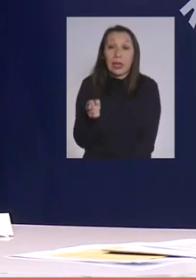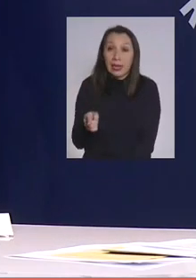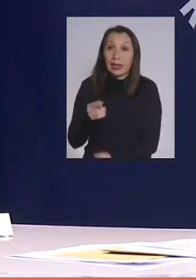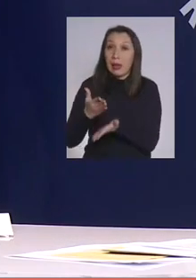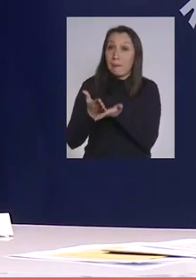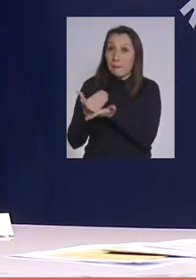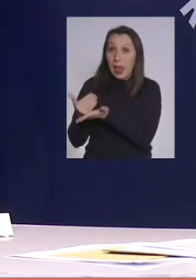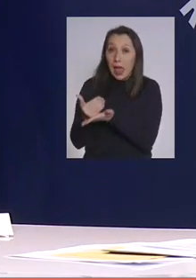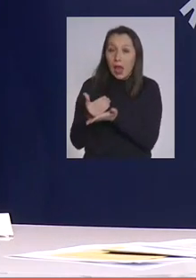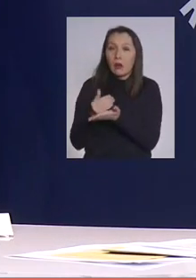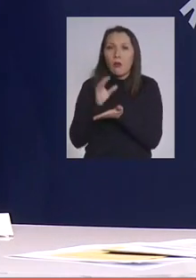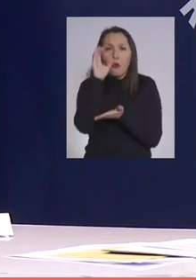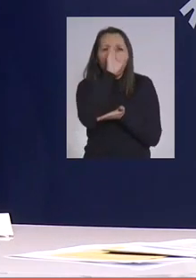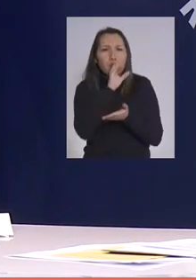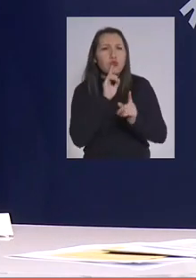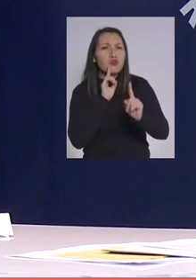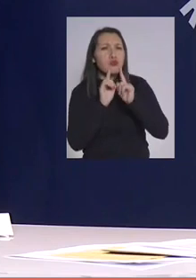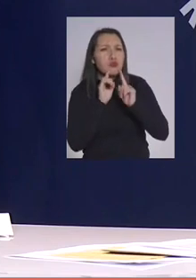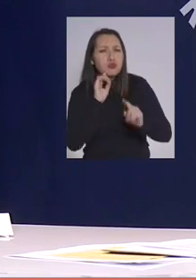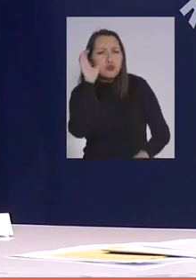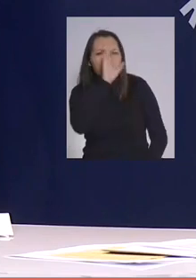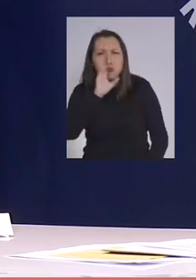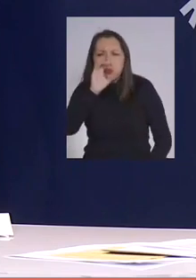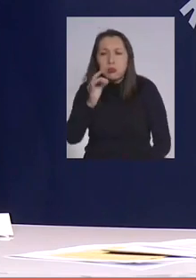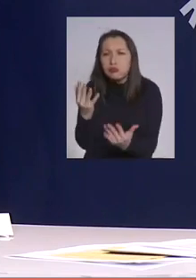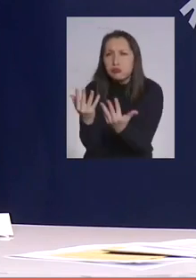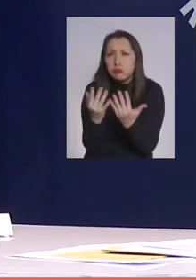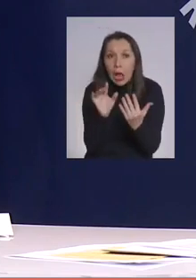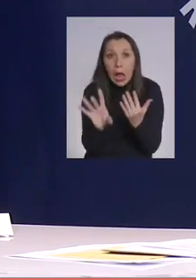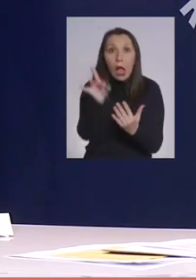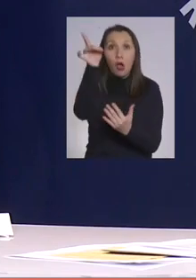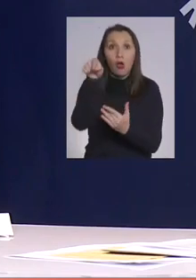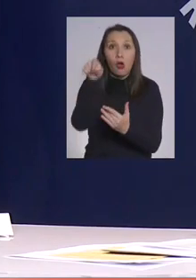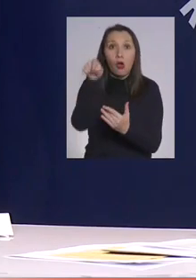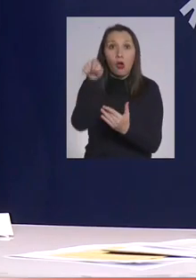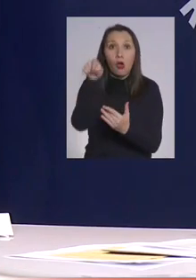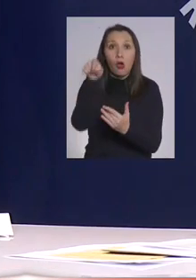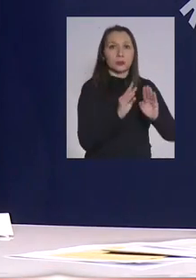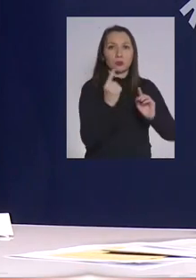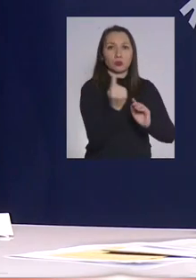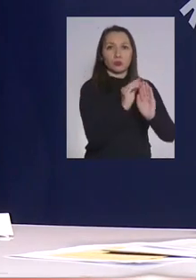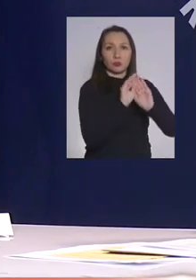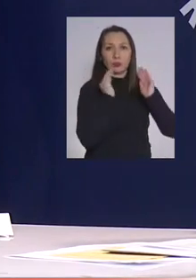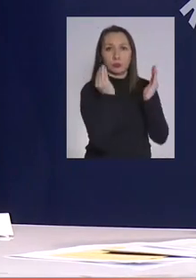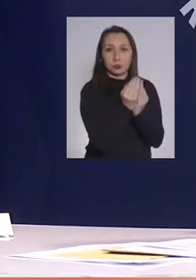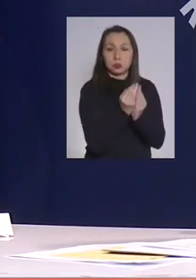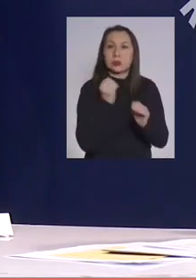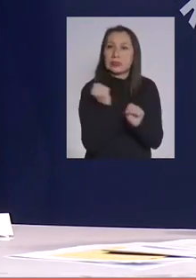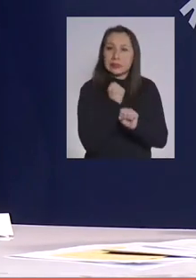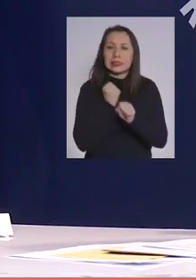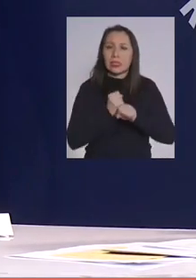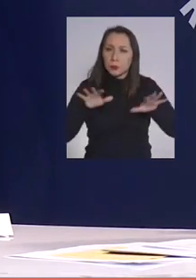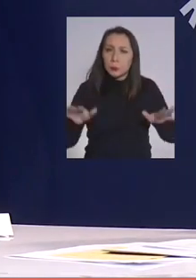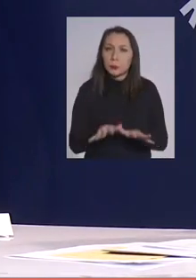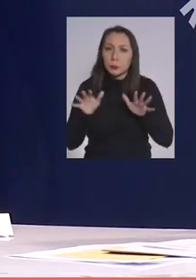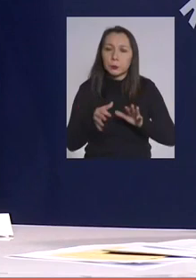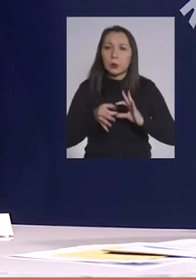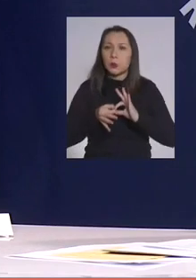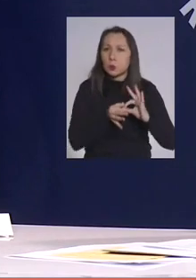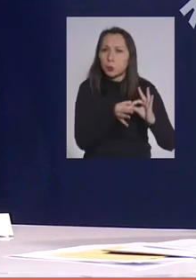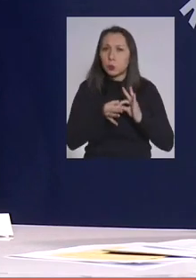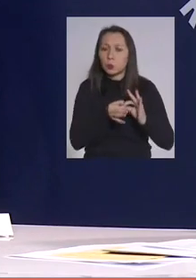este plan que este este otras habilidades y aislamiento el cual hemos implementado y estamos trabajando muy fuerte con los